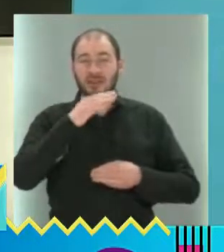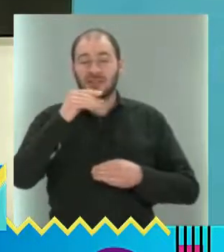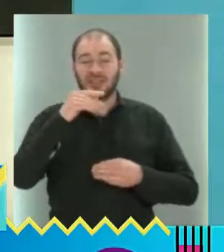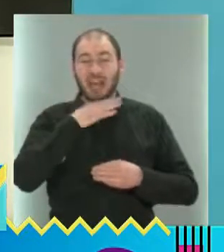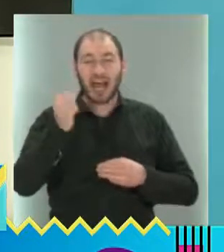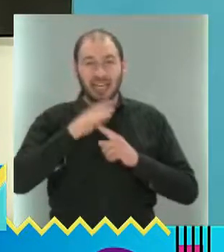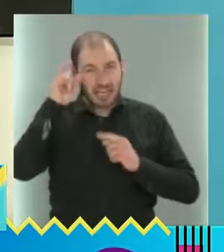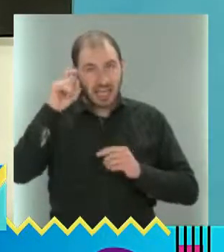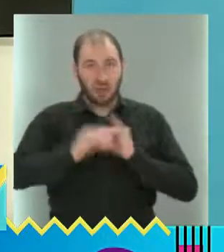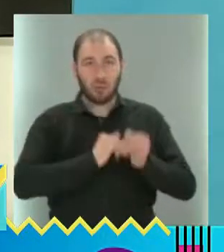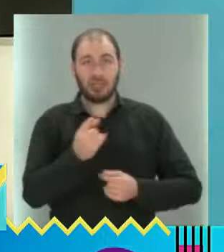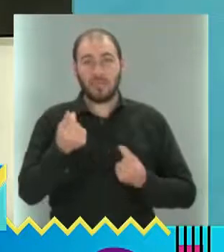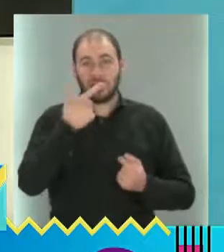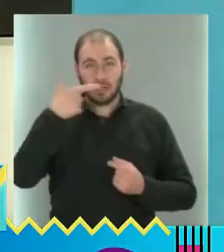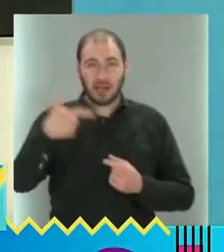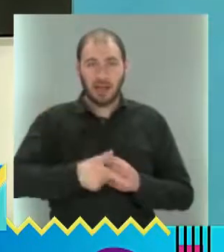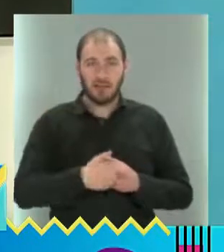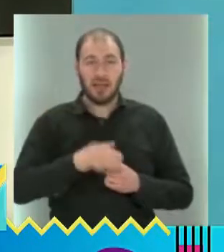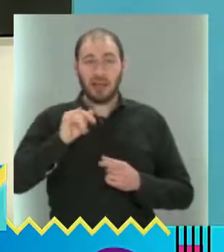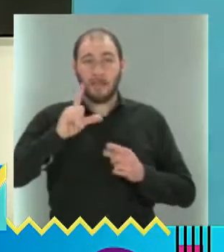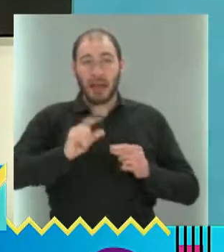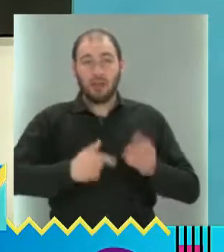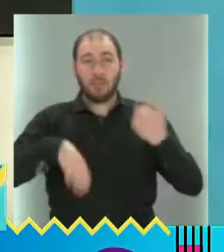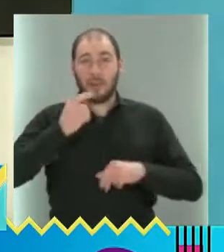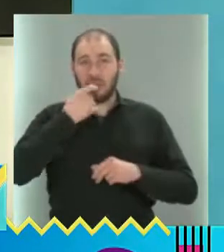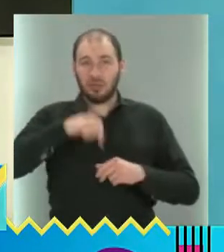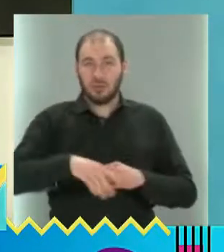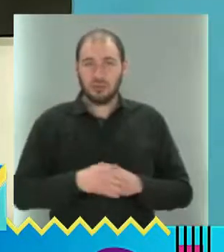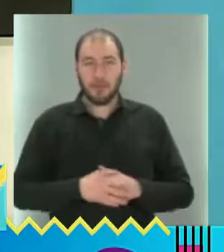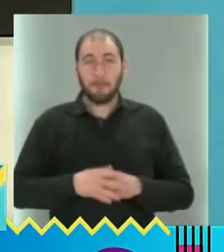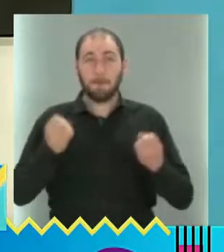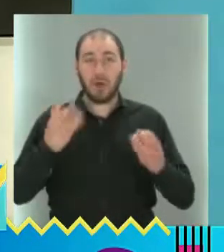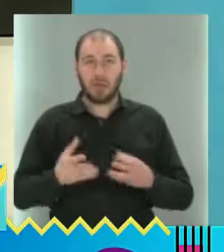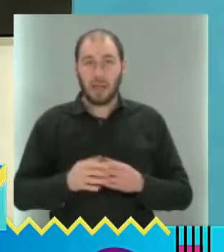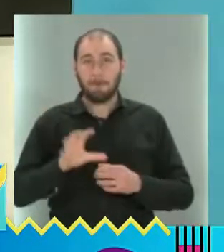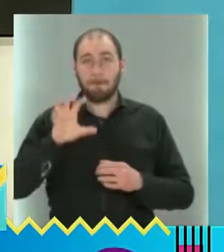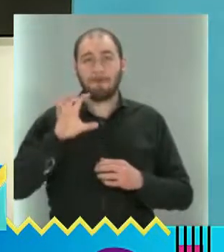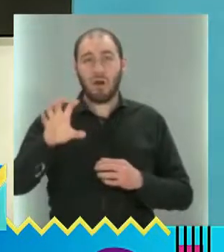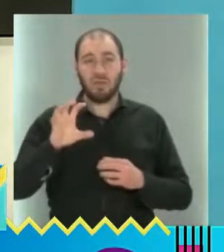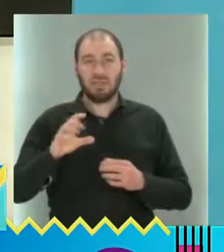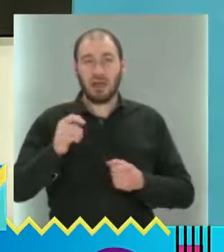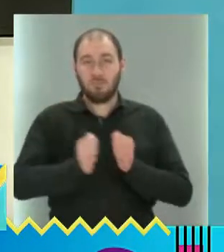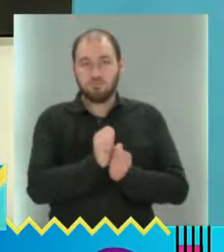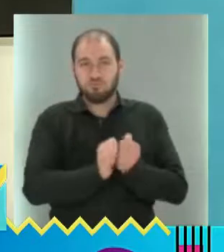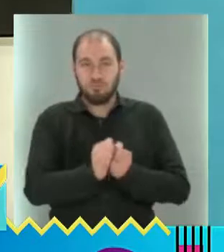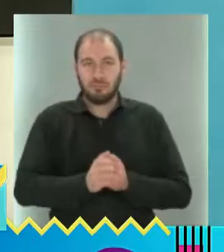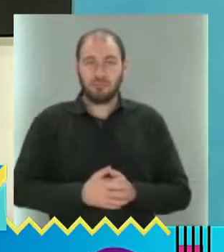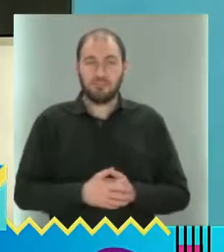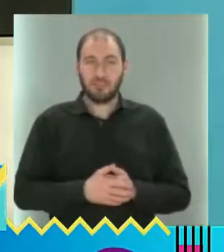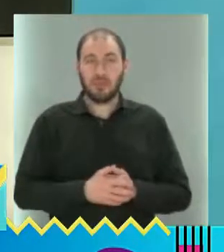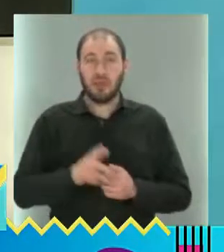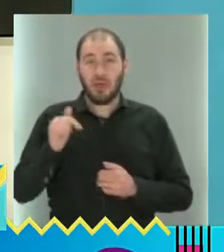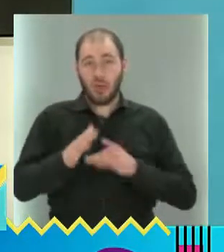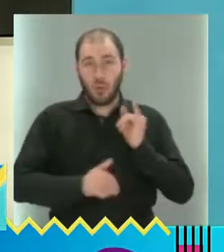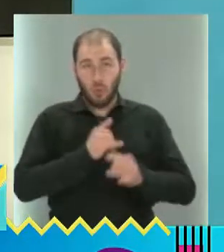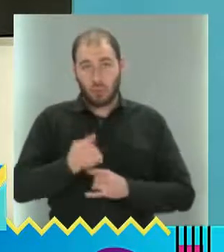que especificaba que el precio del combustible debe ser más barato en la provincia de Mendoza por ser una provincia productora. Bueno, se